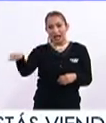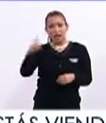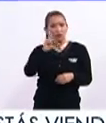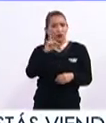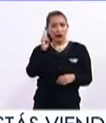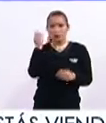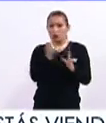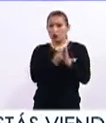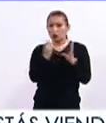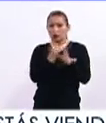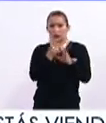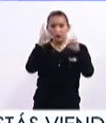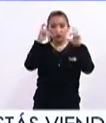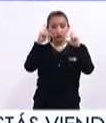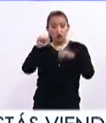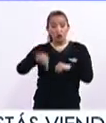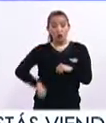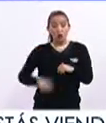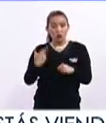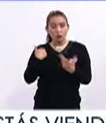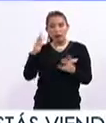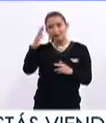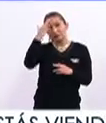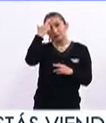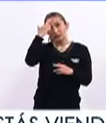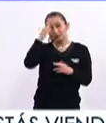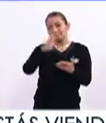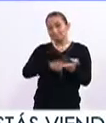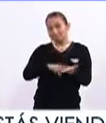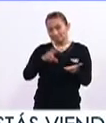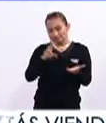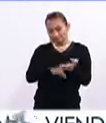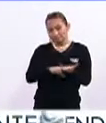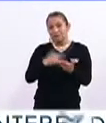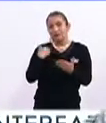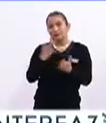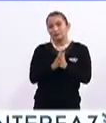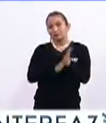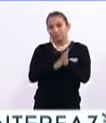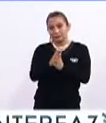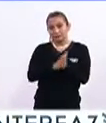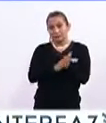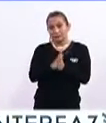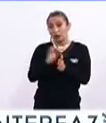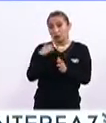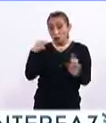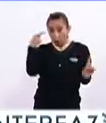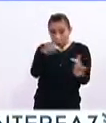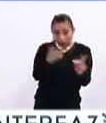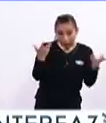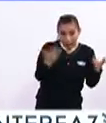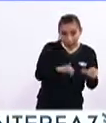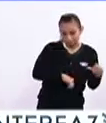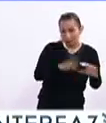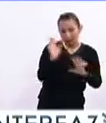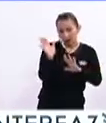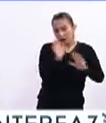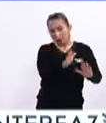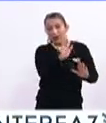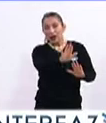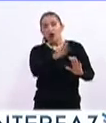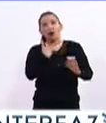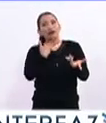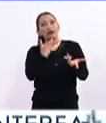fin, y definitivamente hoy los guardo con mucha riqueza, con mucho entusiasmo. No me dediqué a ello, pero finalmente se